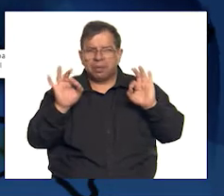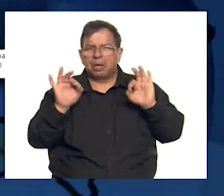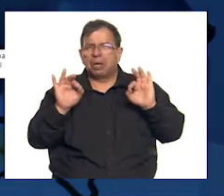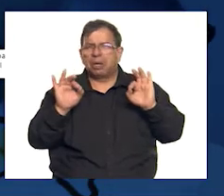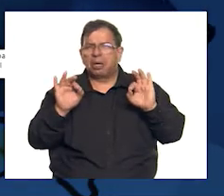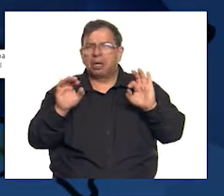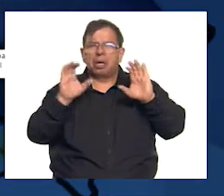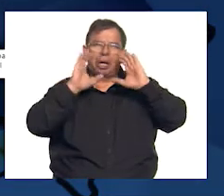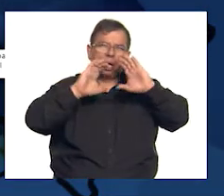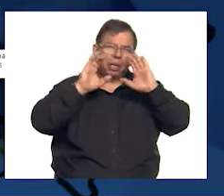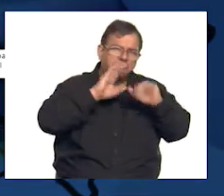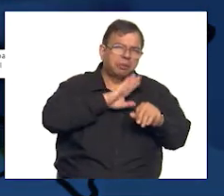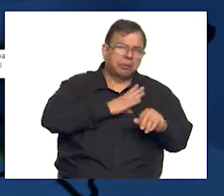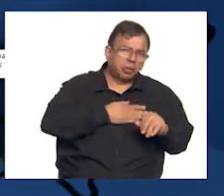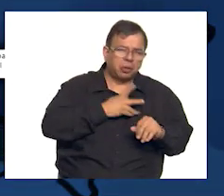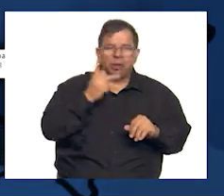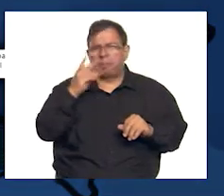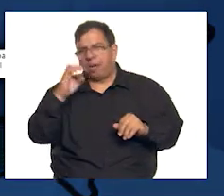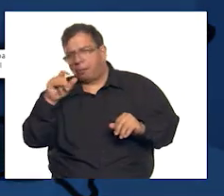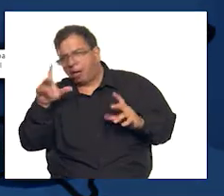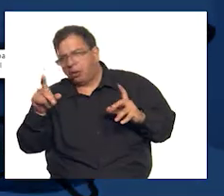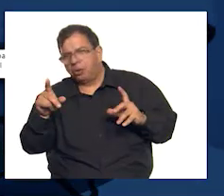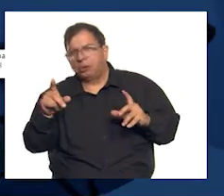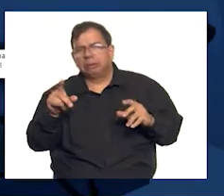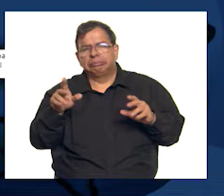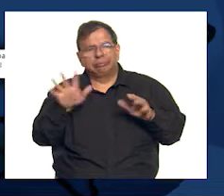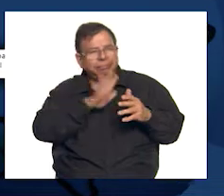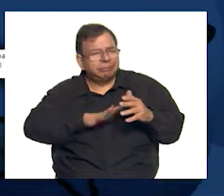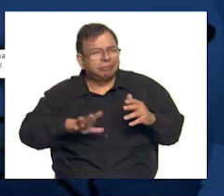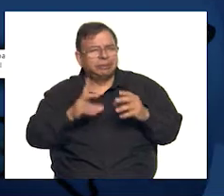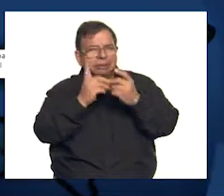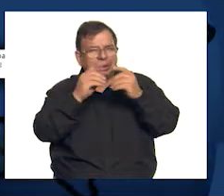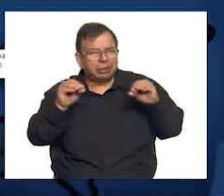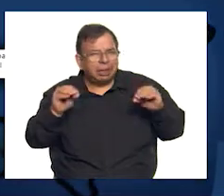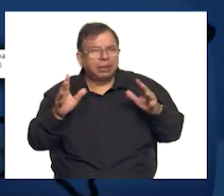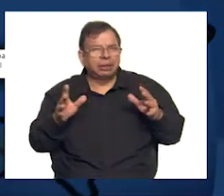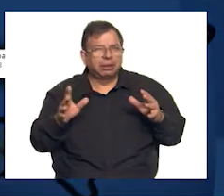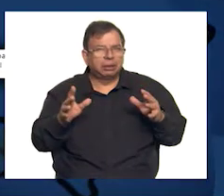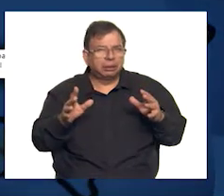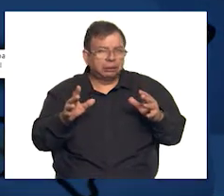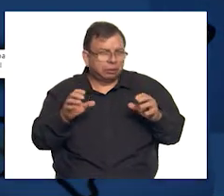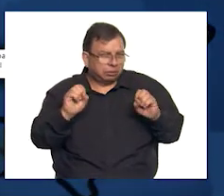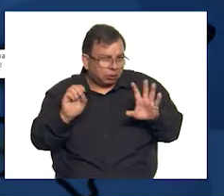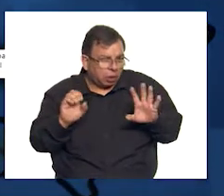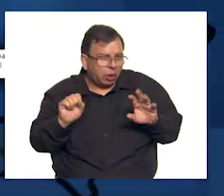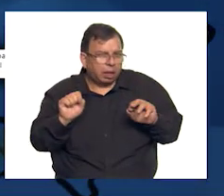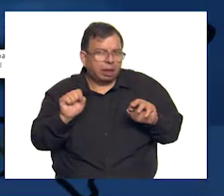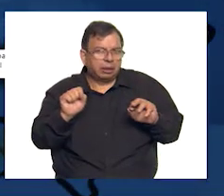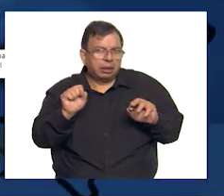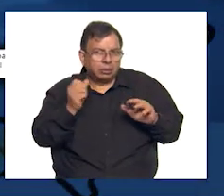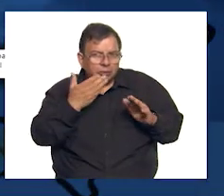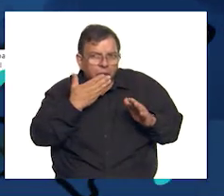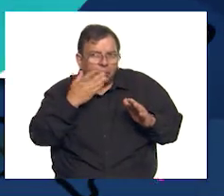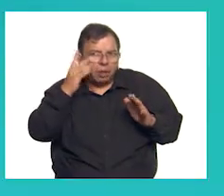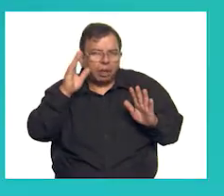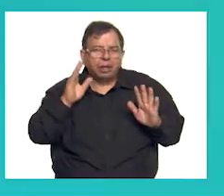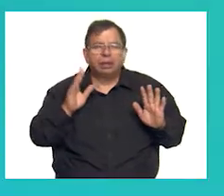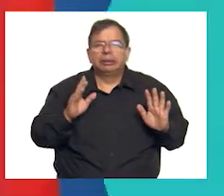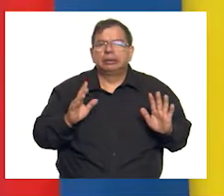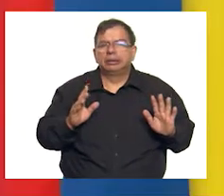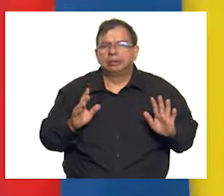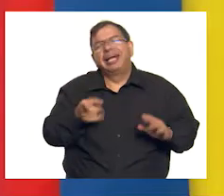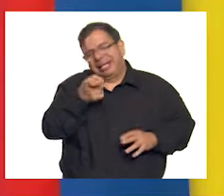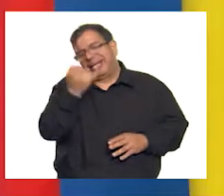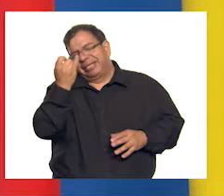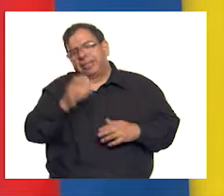canción en ambas lenguas y utilizar elementos del desierto, supongo que de Sonora, para ilustrar. Por supuesto, Gaby, esa es la